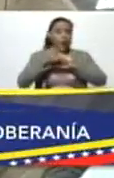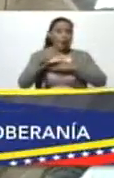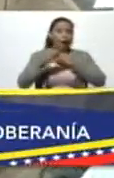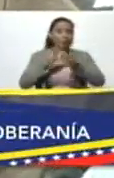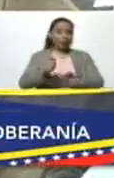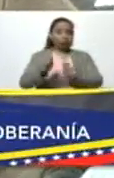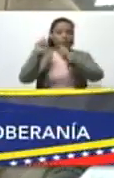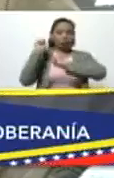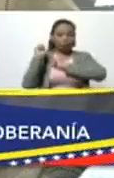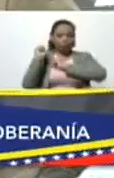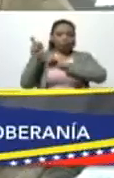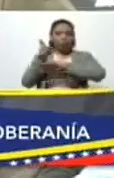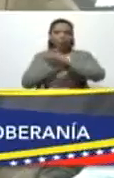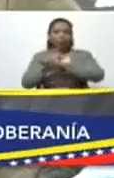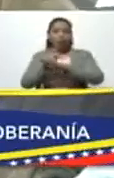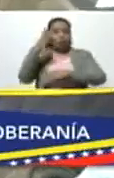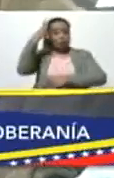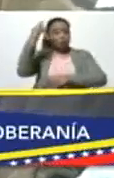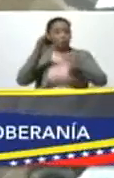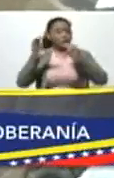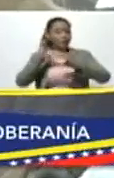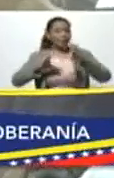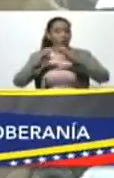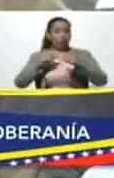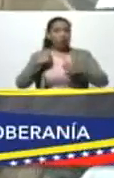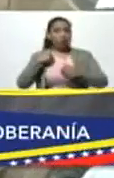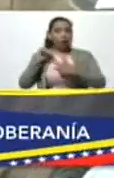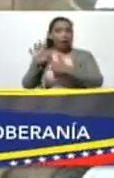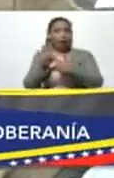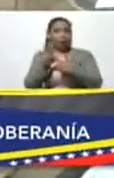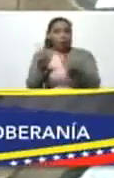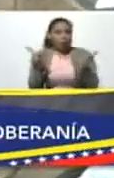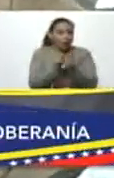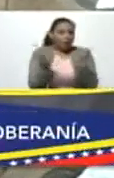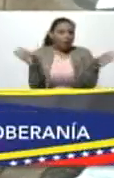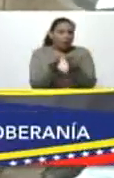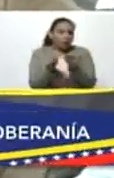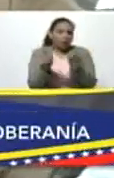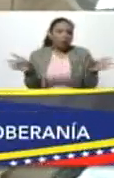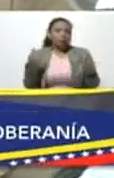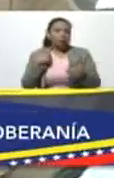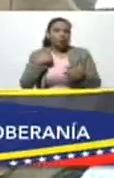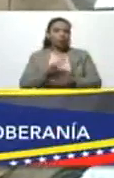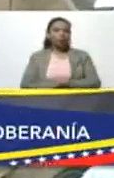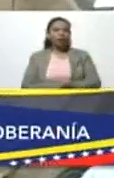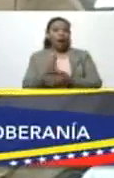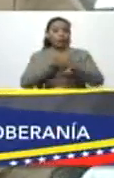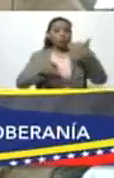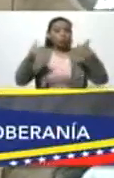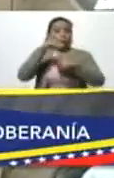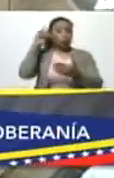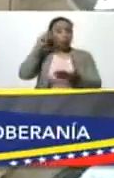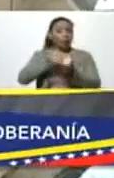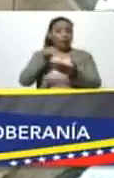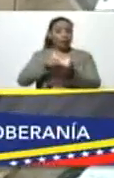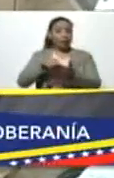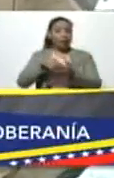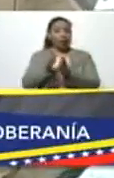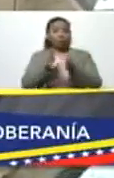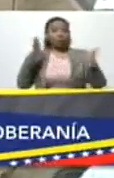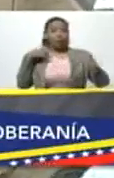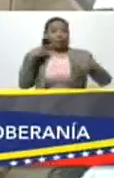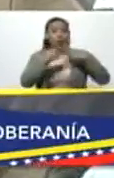gobernación, bueno, el Consejo Científico, pongo ejemplos concretos. Aquí en los Altos Mirandinos fue históricamente un gran productor de